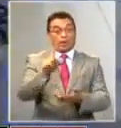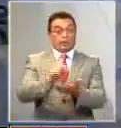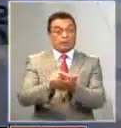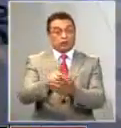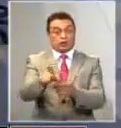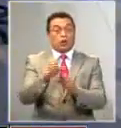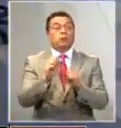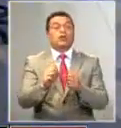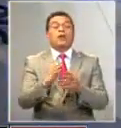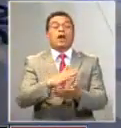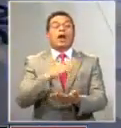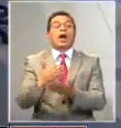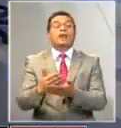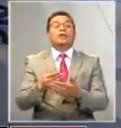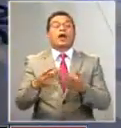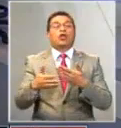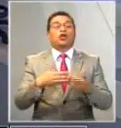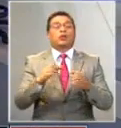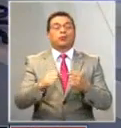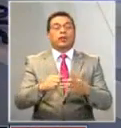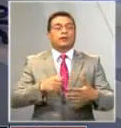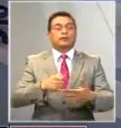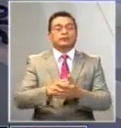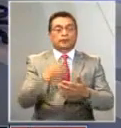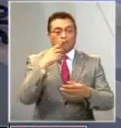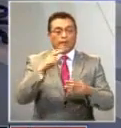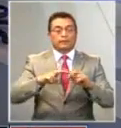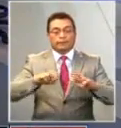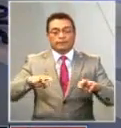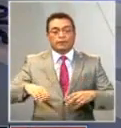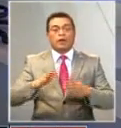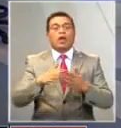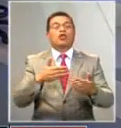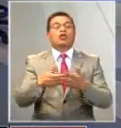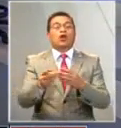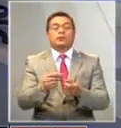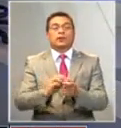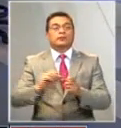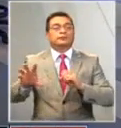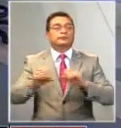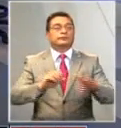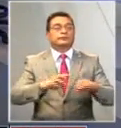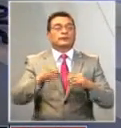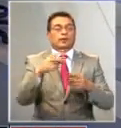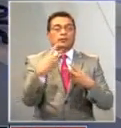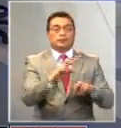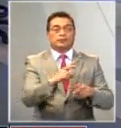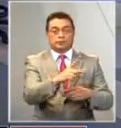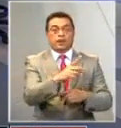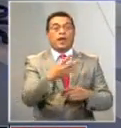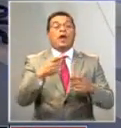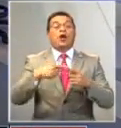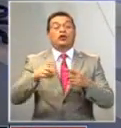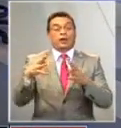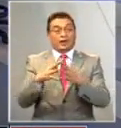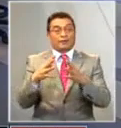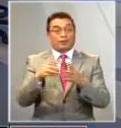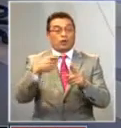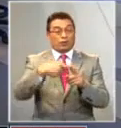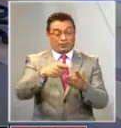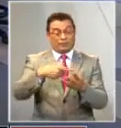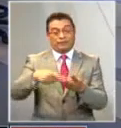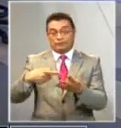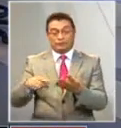diputado, ¿hasta dónde podría llegar para conocer el destino de los fondos que utilicen las distintas ramas de las Fuerzas